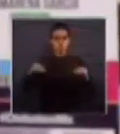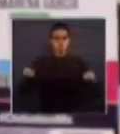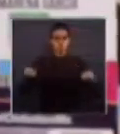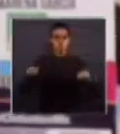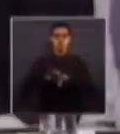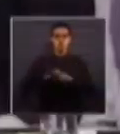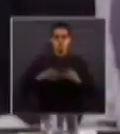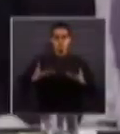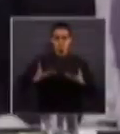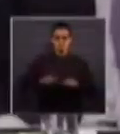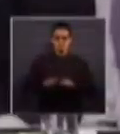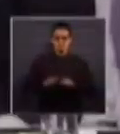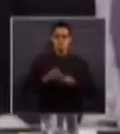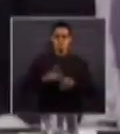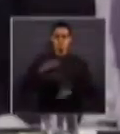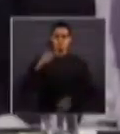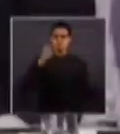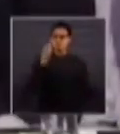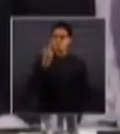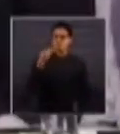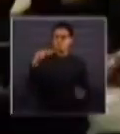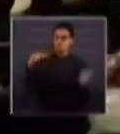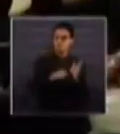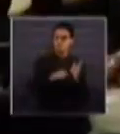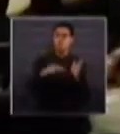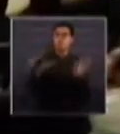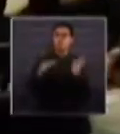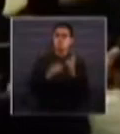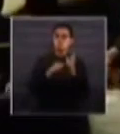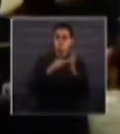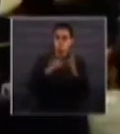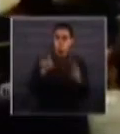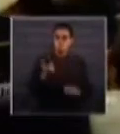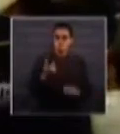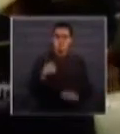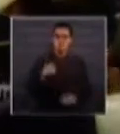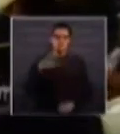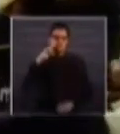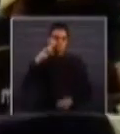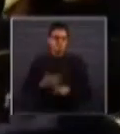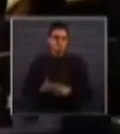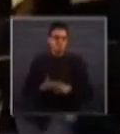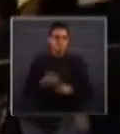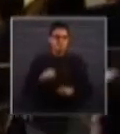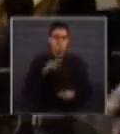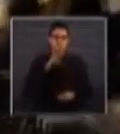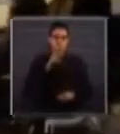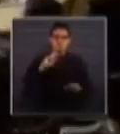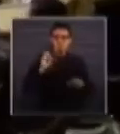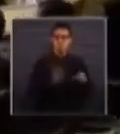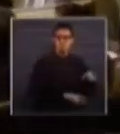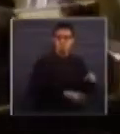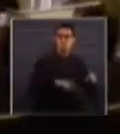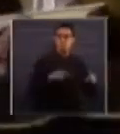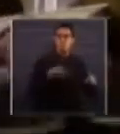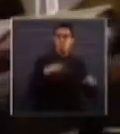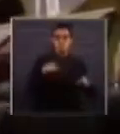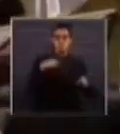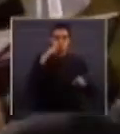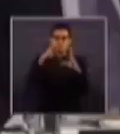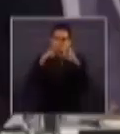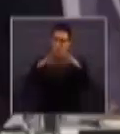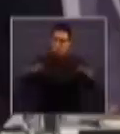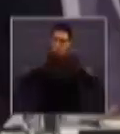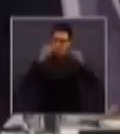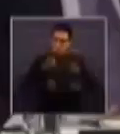inversión superior a los 3,000,000,000 de pesos. Sería irresponsable de mi parte decir que lo voy a quitar, pero también sería irresponsable decir que voy a dejar algo que no